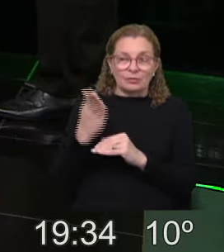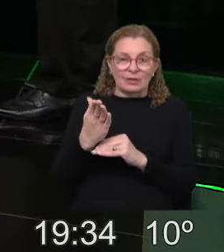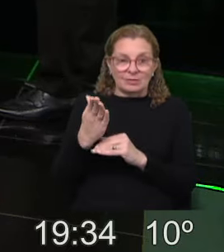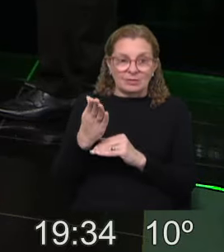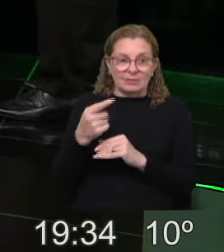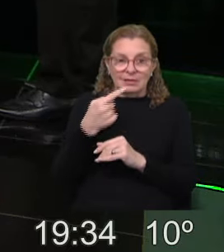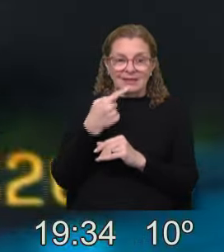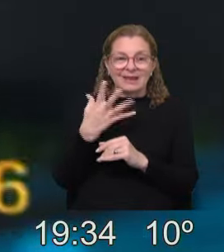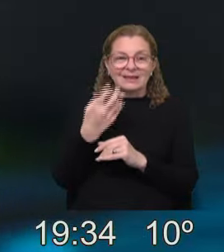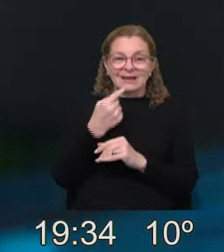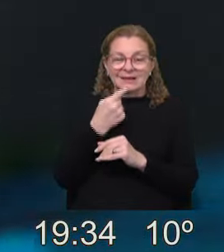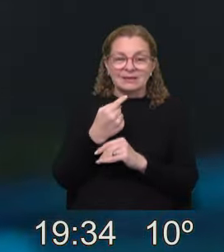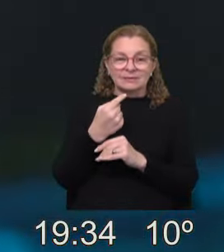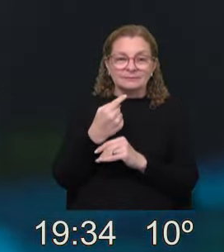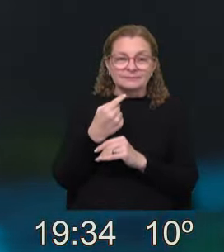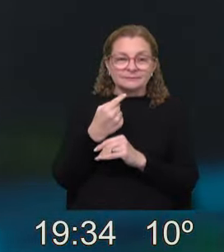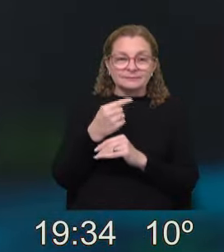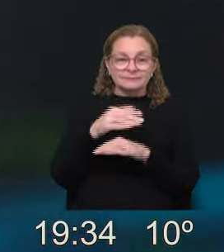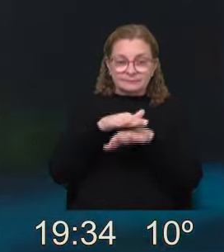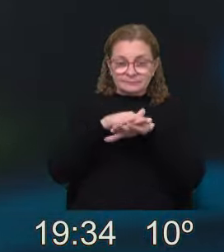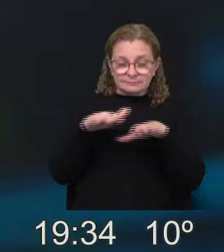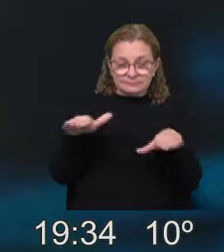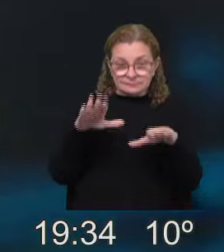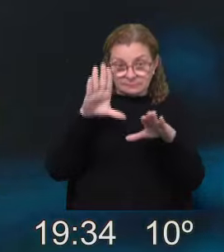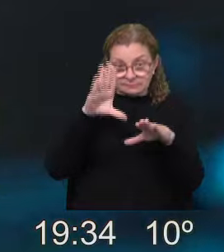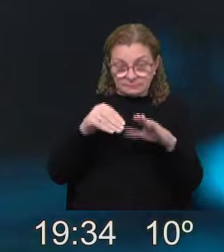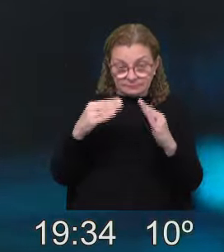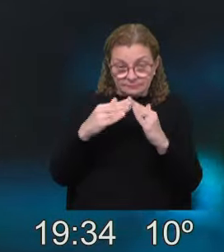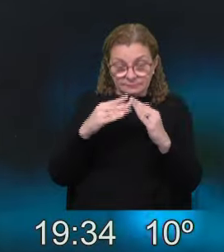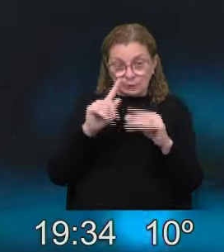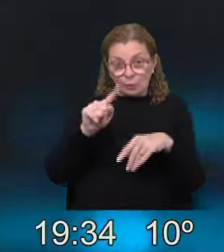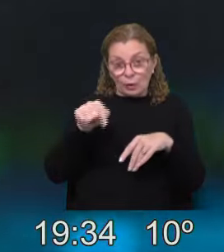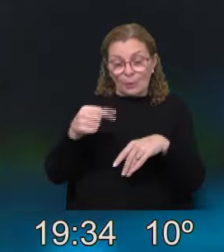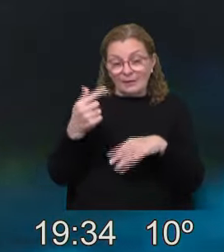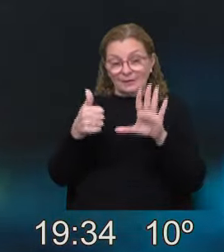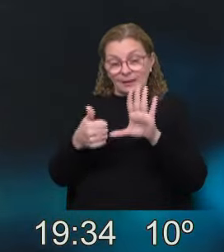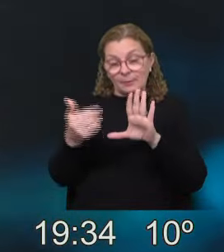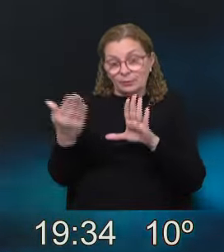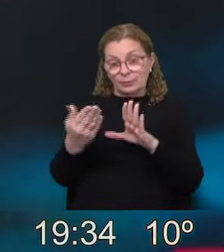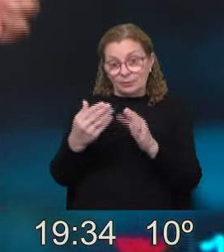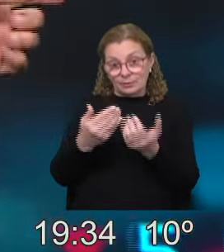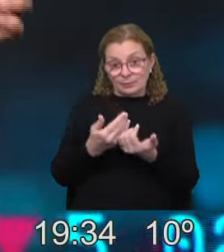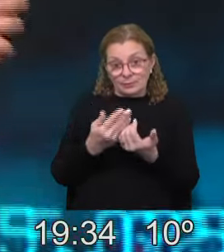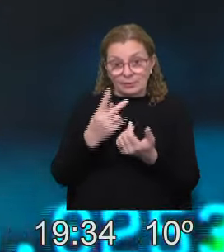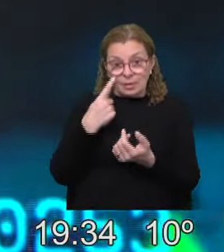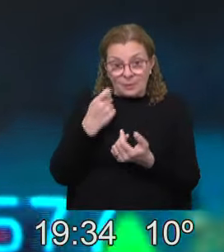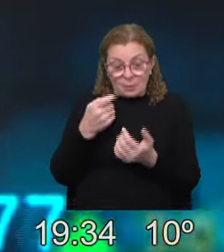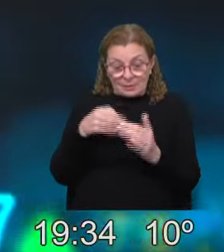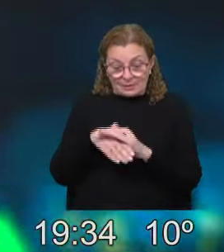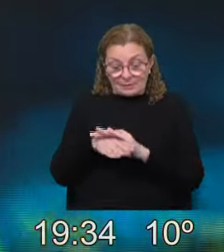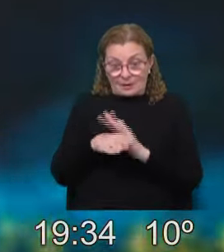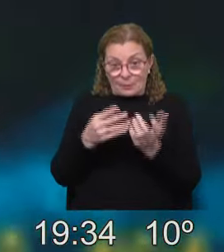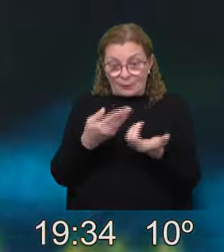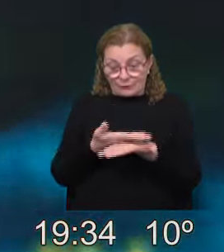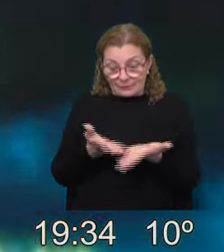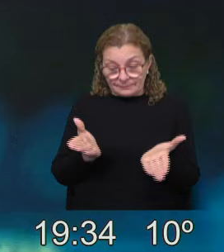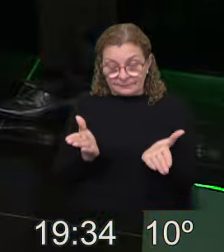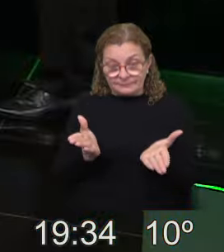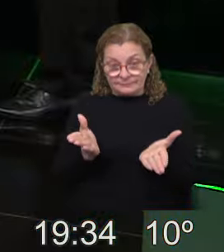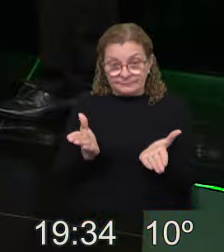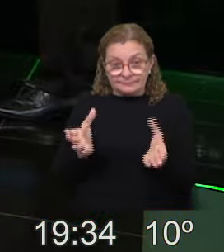es decir tenemos una caída promedio para todos los hogares de 1,6 pero que cuando lo abrimos y nos metemos en esa partición de la